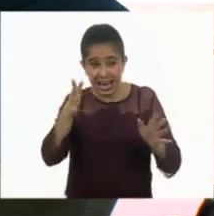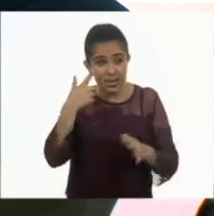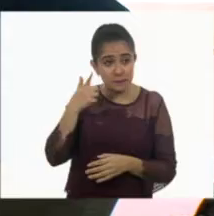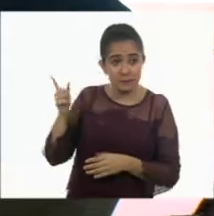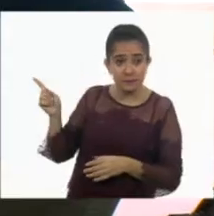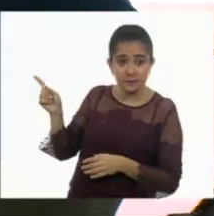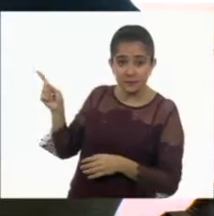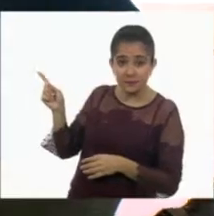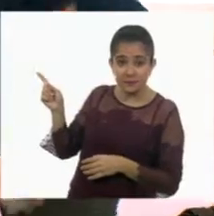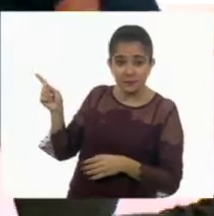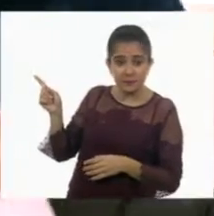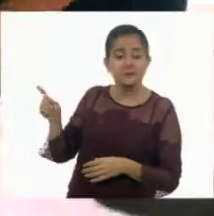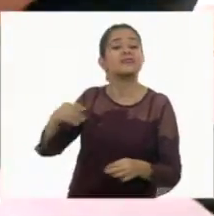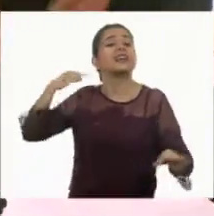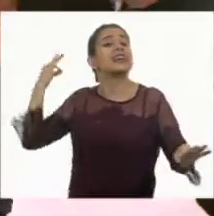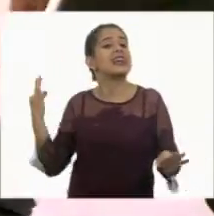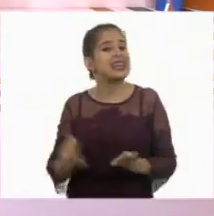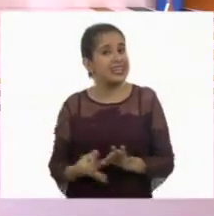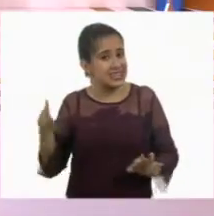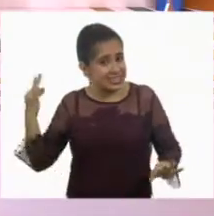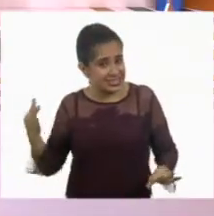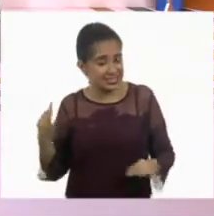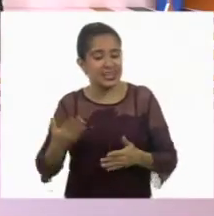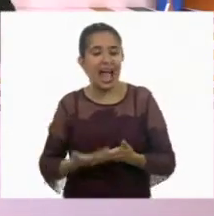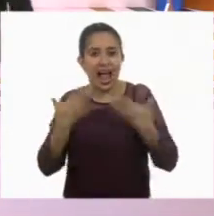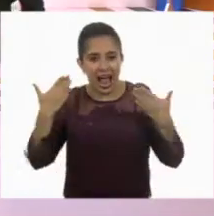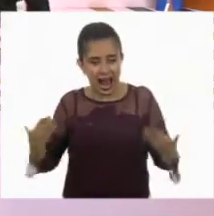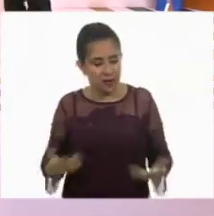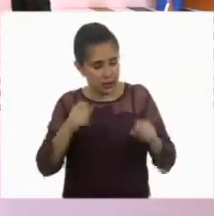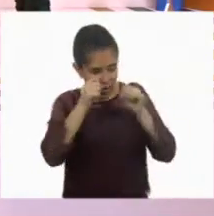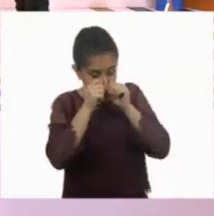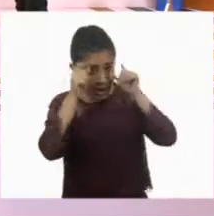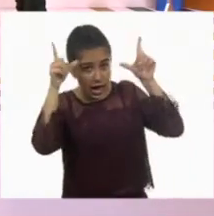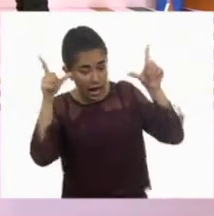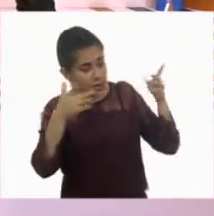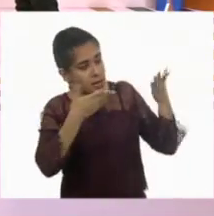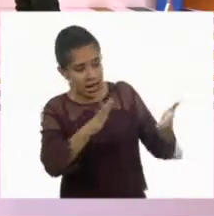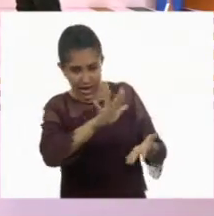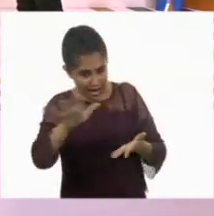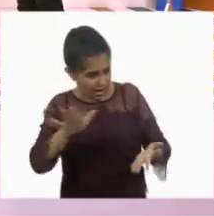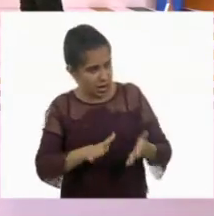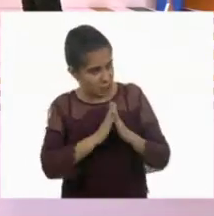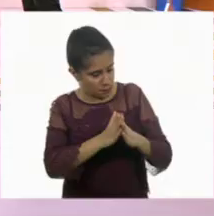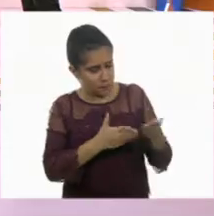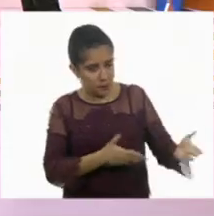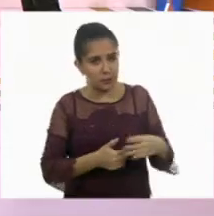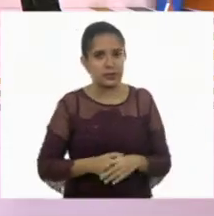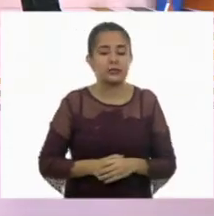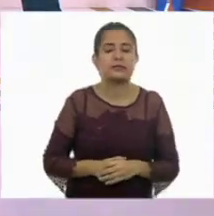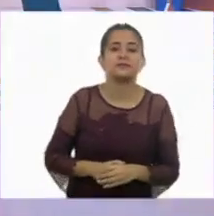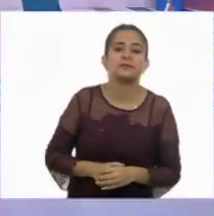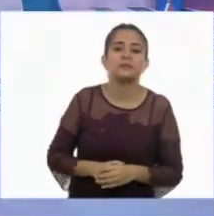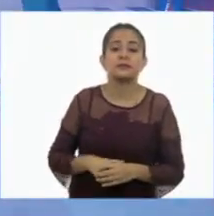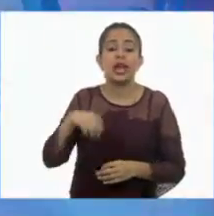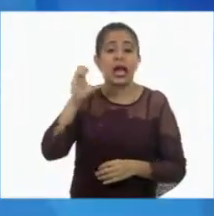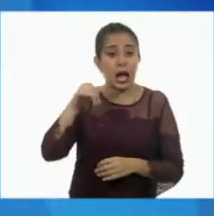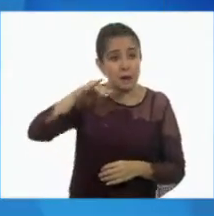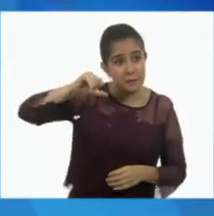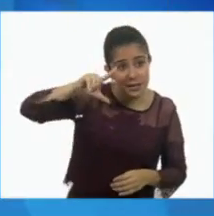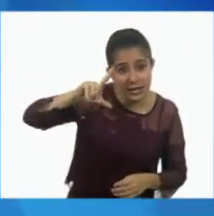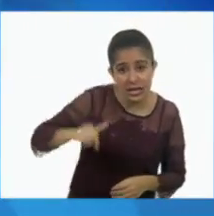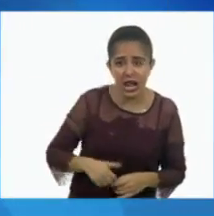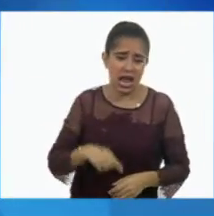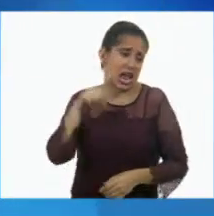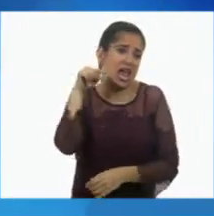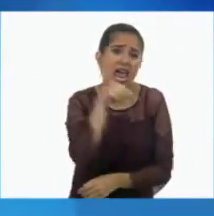Ya casi. A ver. ¡Listo! Ahora sí lo puedes abrir, quiero que lo leas de sorpresa. A ver, a Camila le